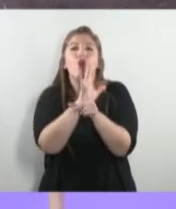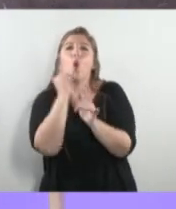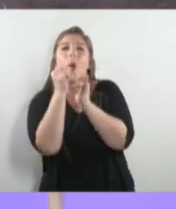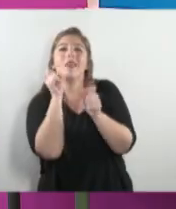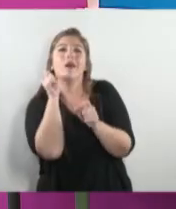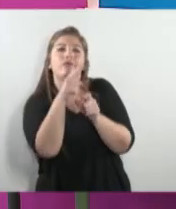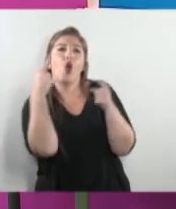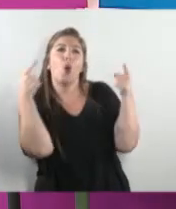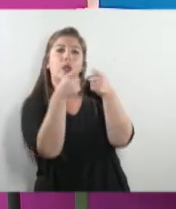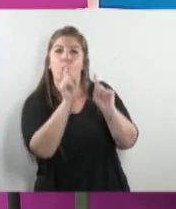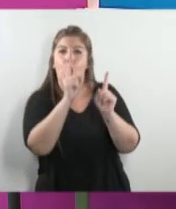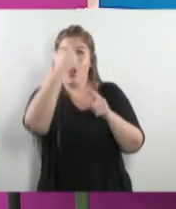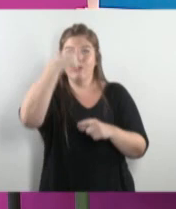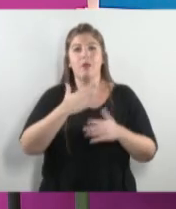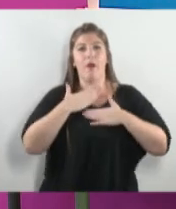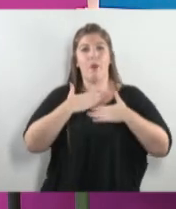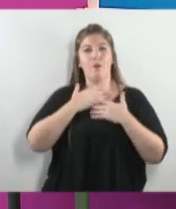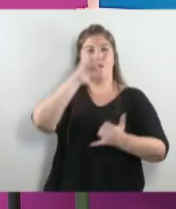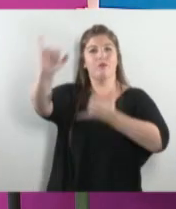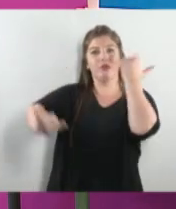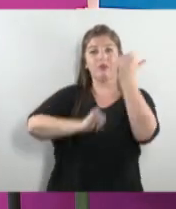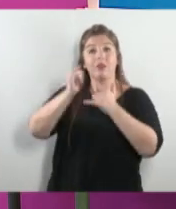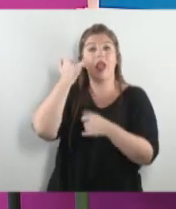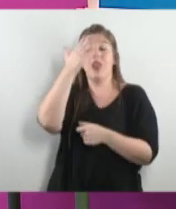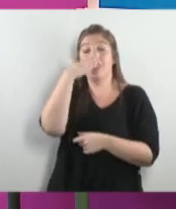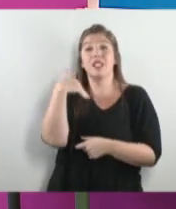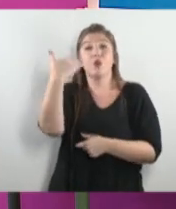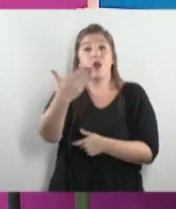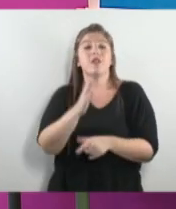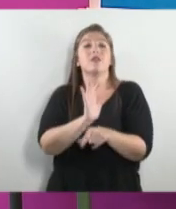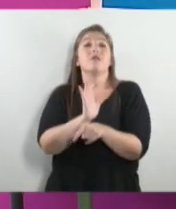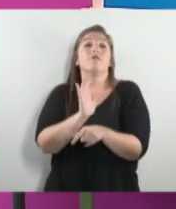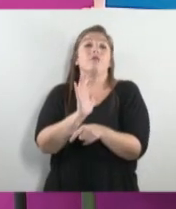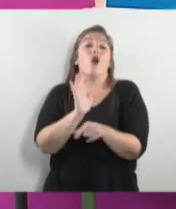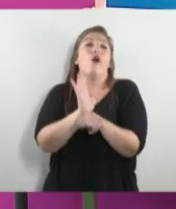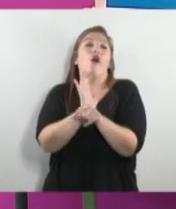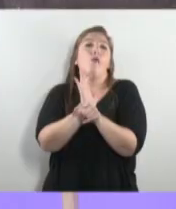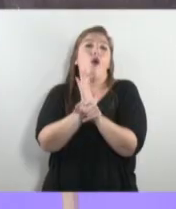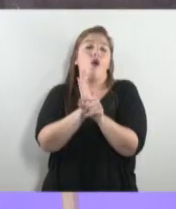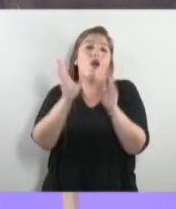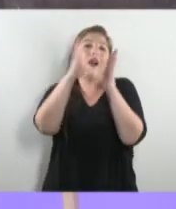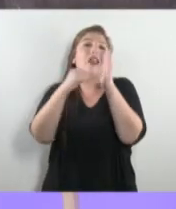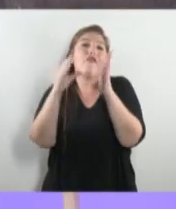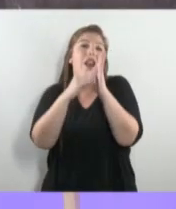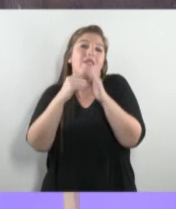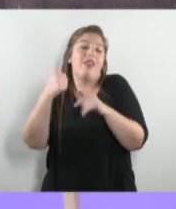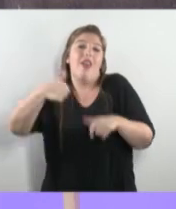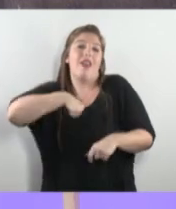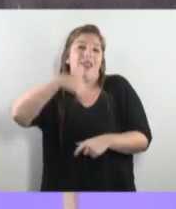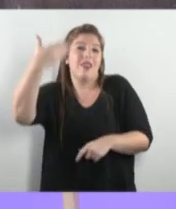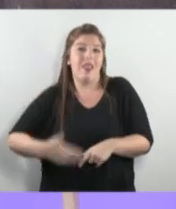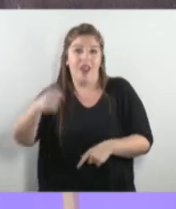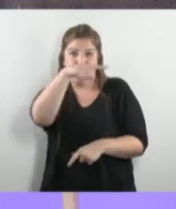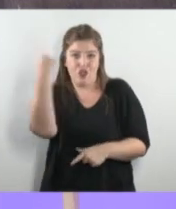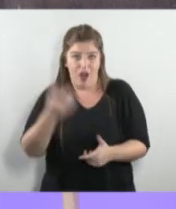sujeto. Sujeto, y que va a ser un sujeto después que va a representar, ¿no?, nuestra identidad nacional. Perfecto. Uh-huh. Bueno, ¿qué